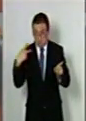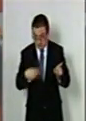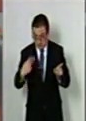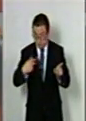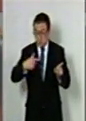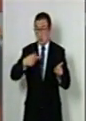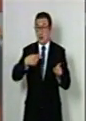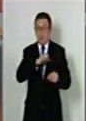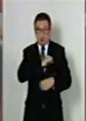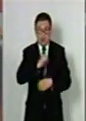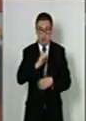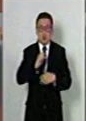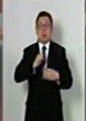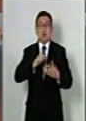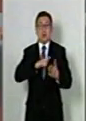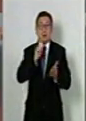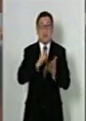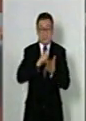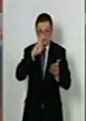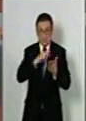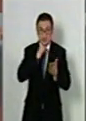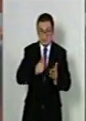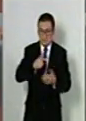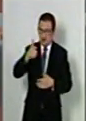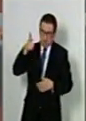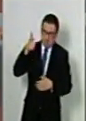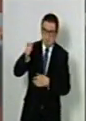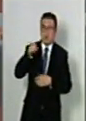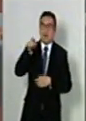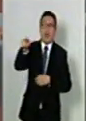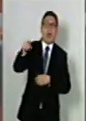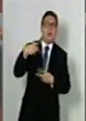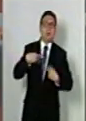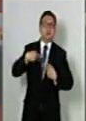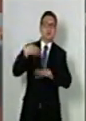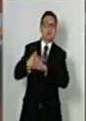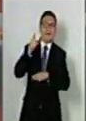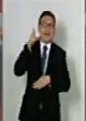pistola, vulnera los derechos humanos de su víctima.